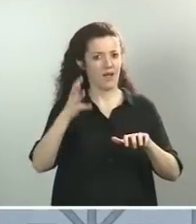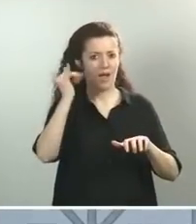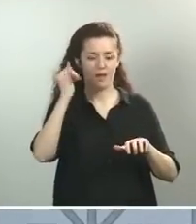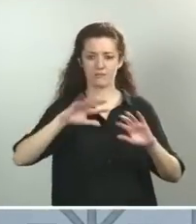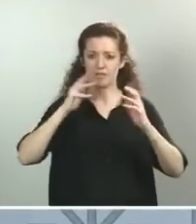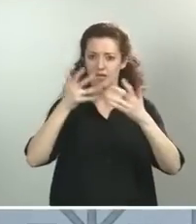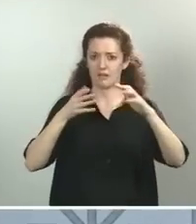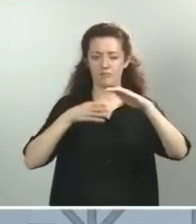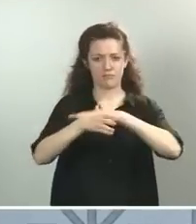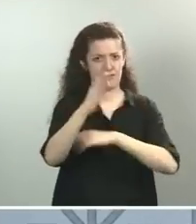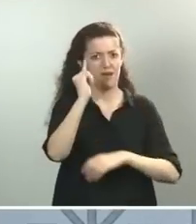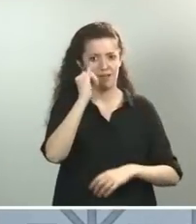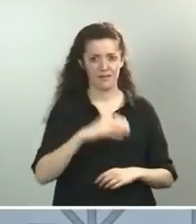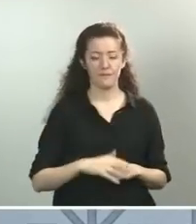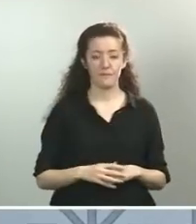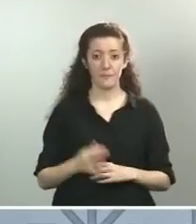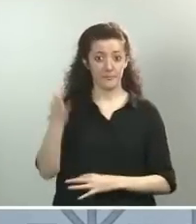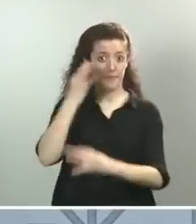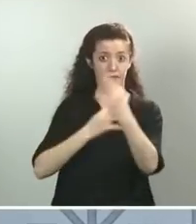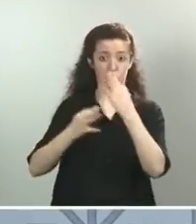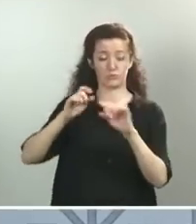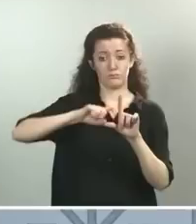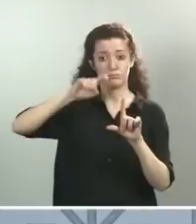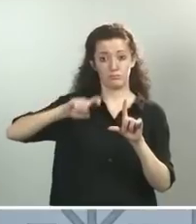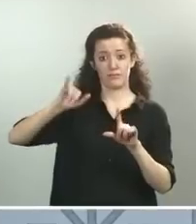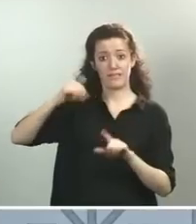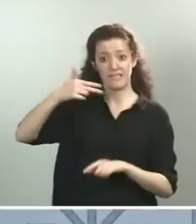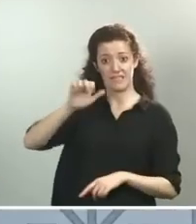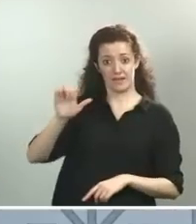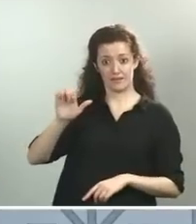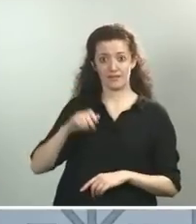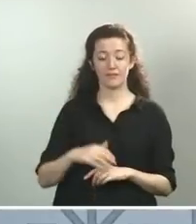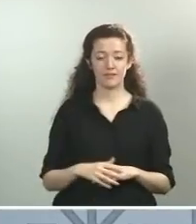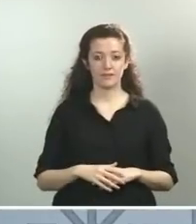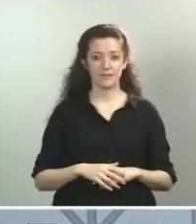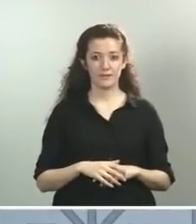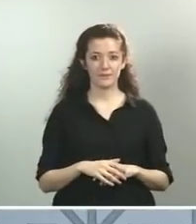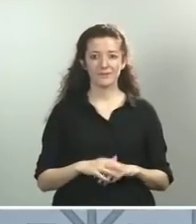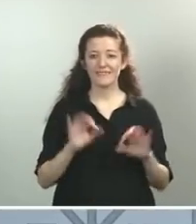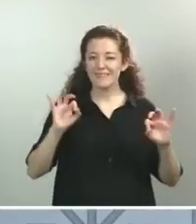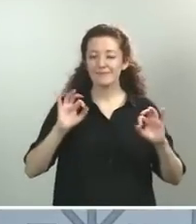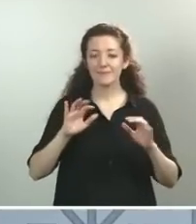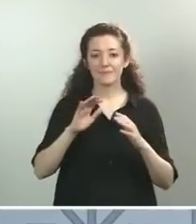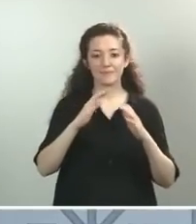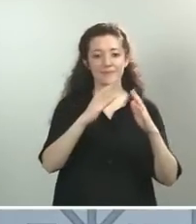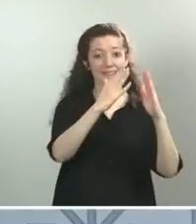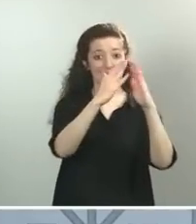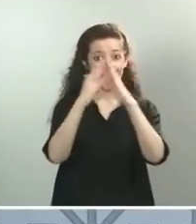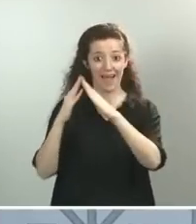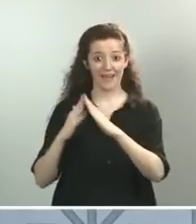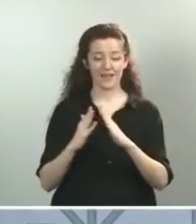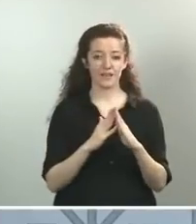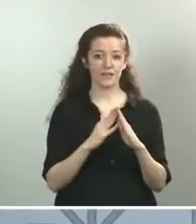internet, datos del INE. E se falamos de hogares en os que hai unha persoa joven, entón,